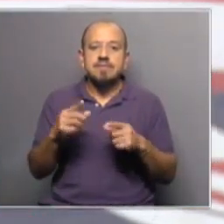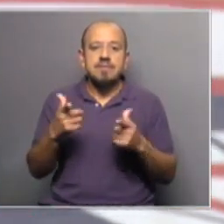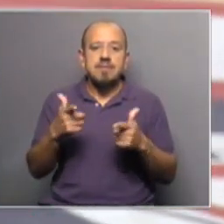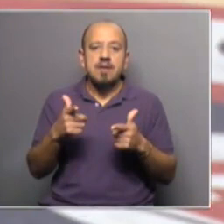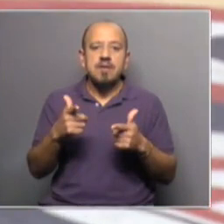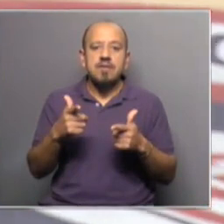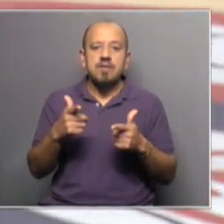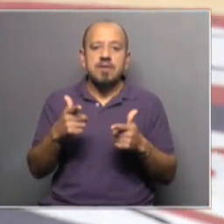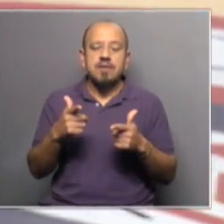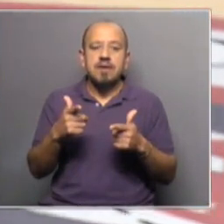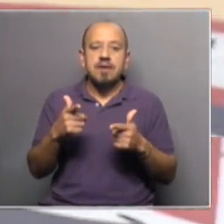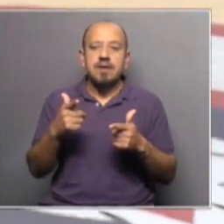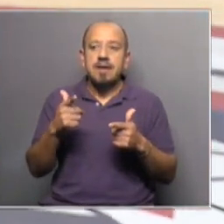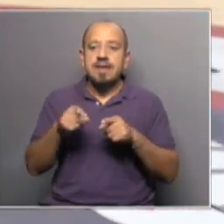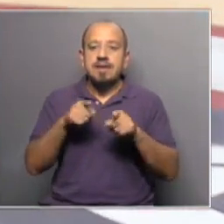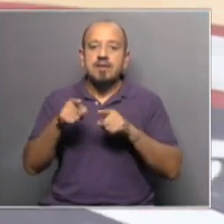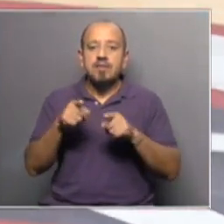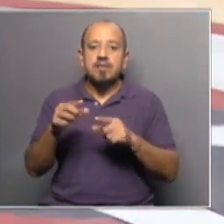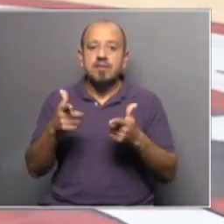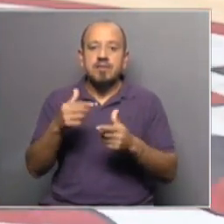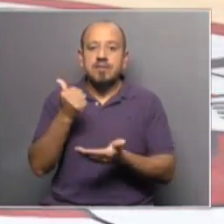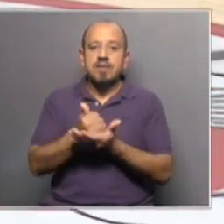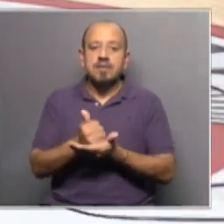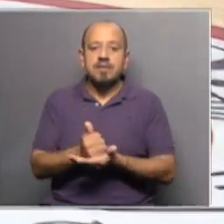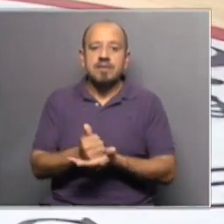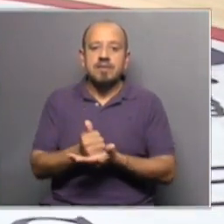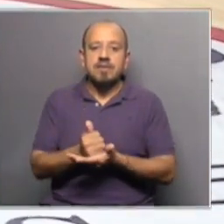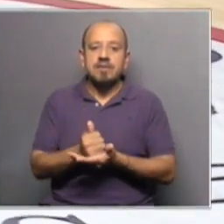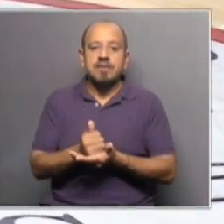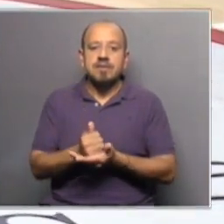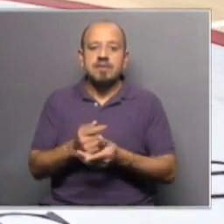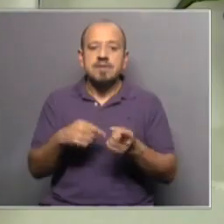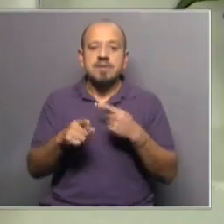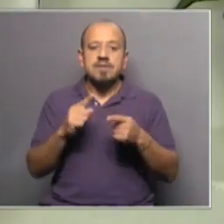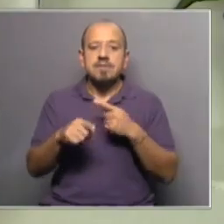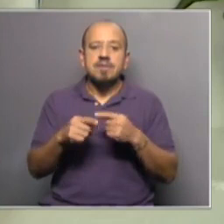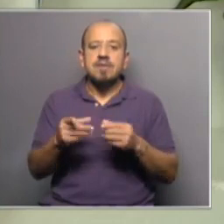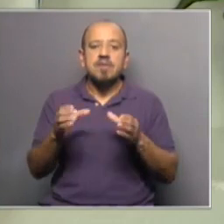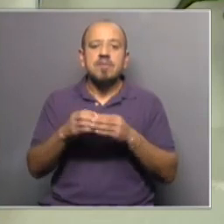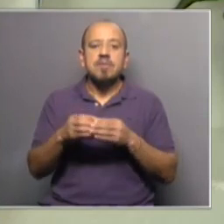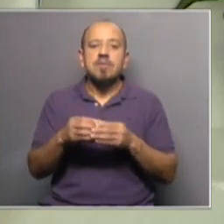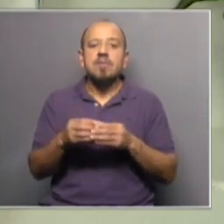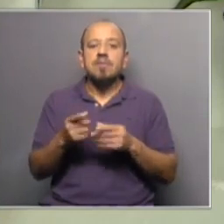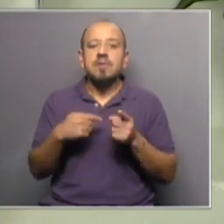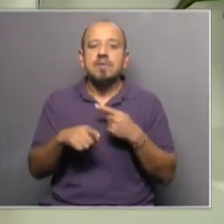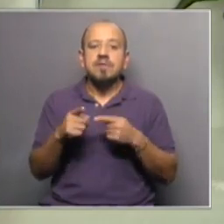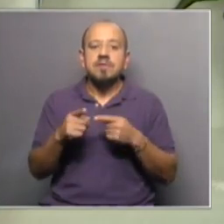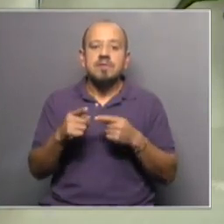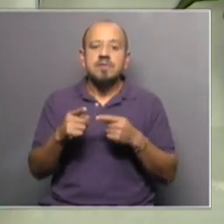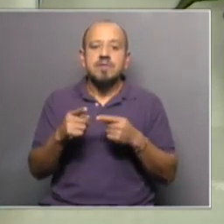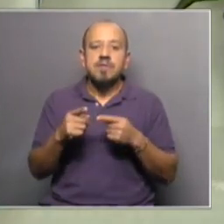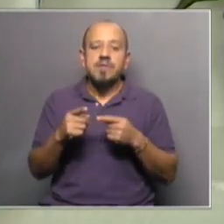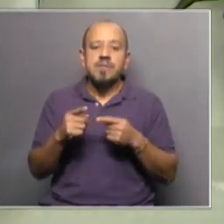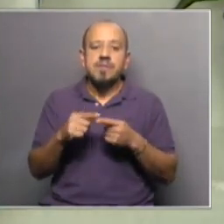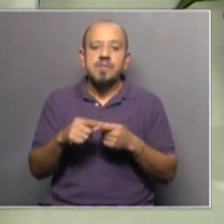entrenador, no es algo tan normal para la dinámica del equipo que veníamos teniendo, pero...